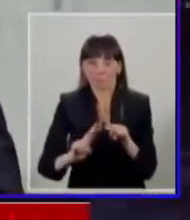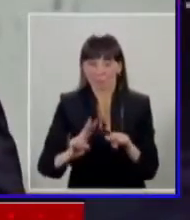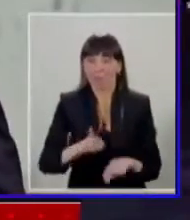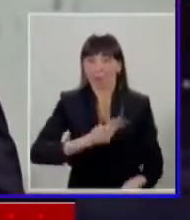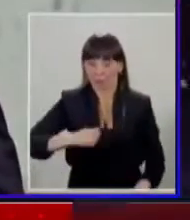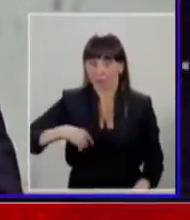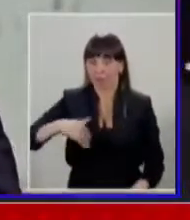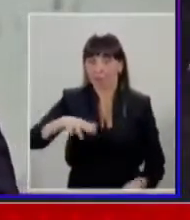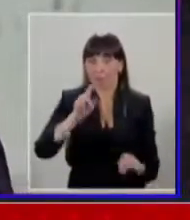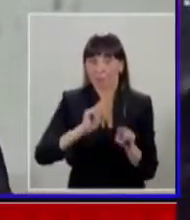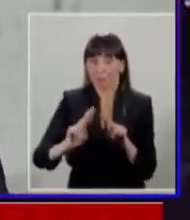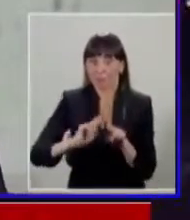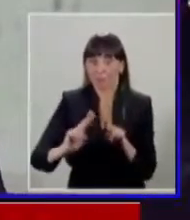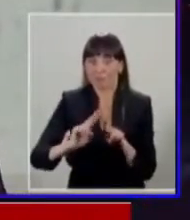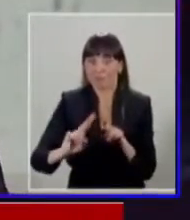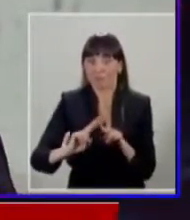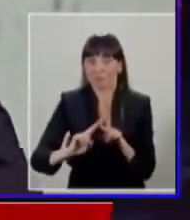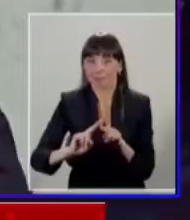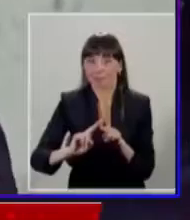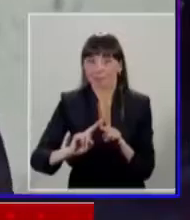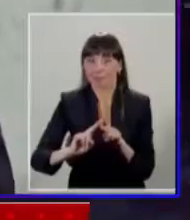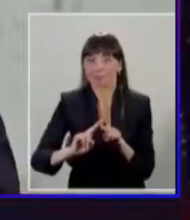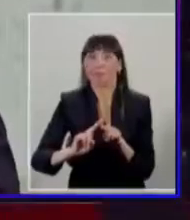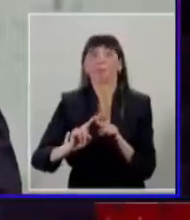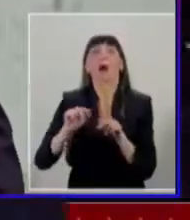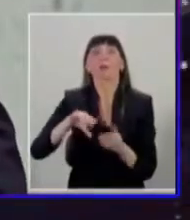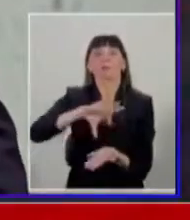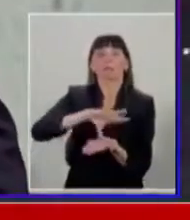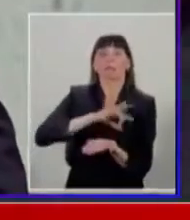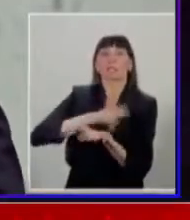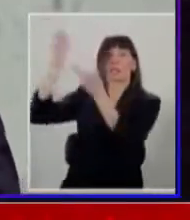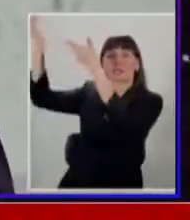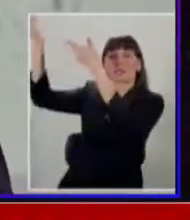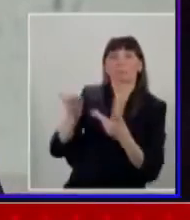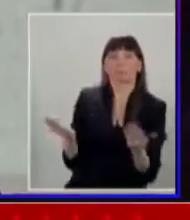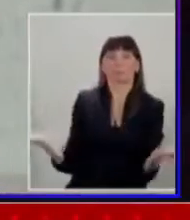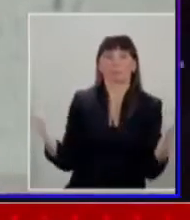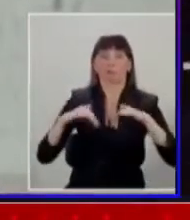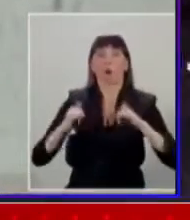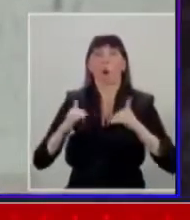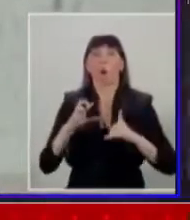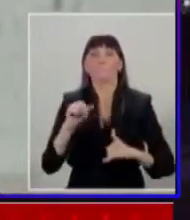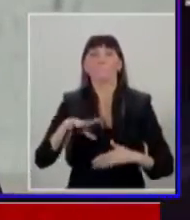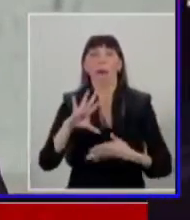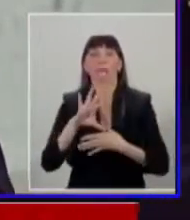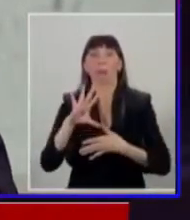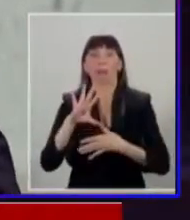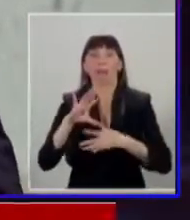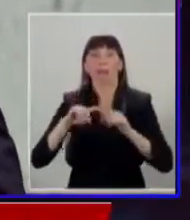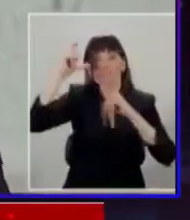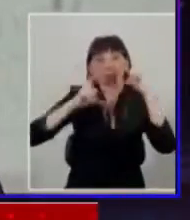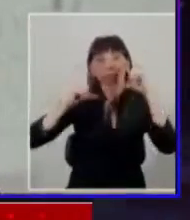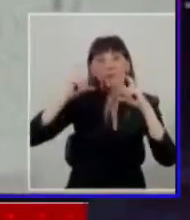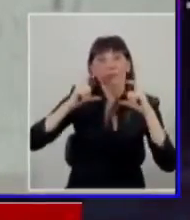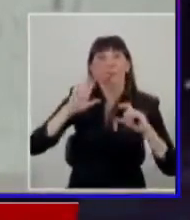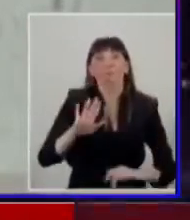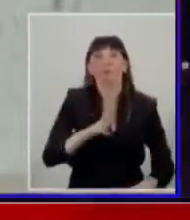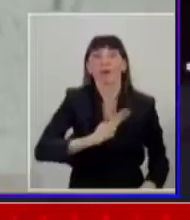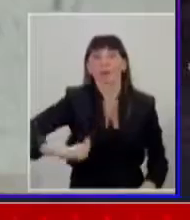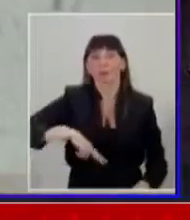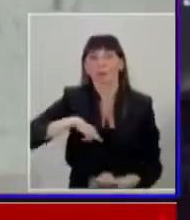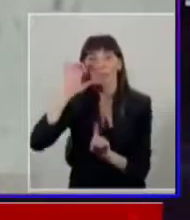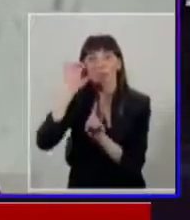siquiera se tocó un proyecto especializado para la región de antofagasta recordemos que está la región con más desempleo a nivel nacional